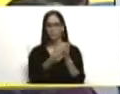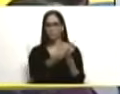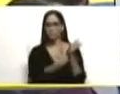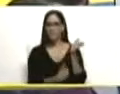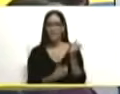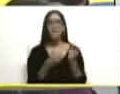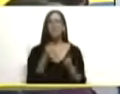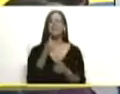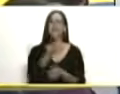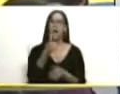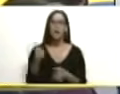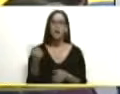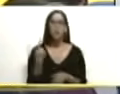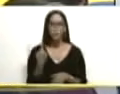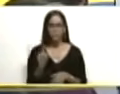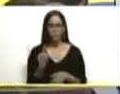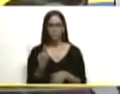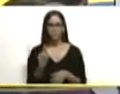Cada vértice